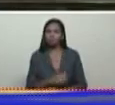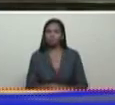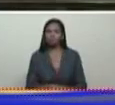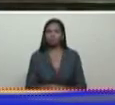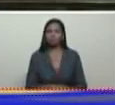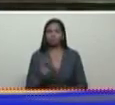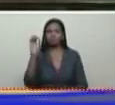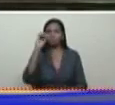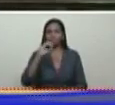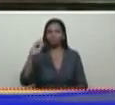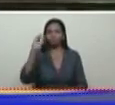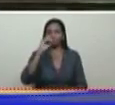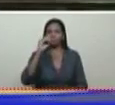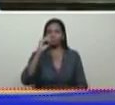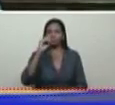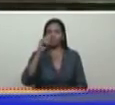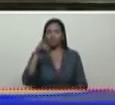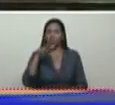¡Cero!